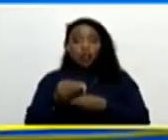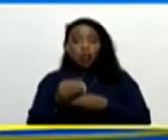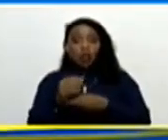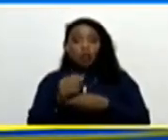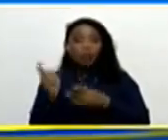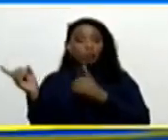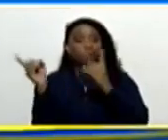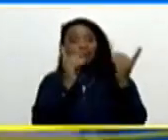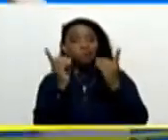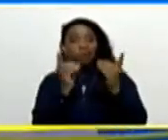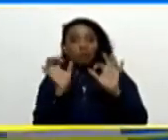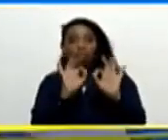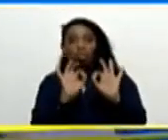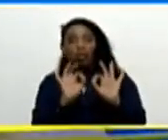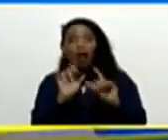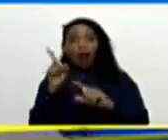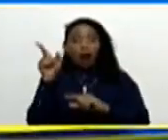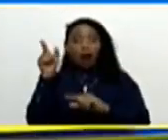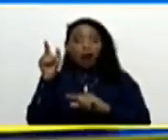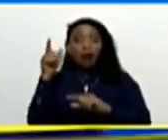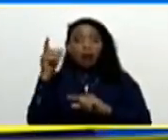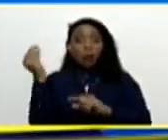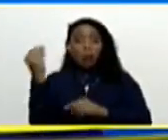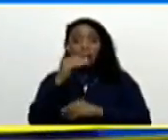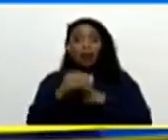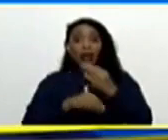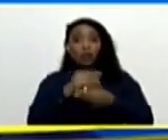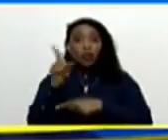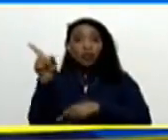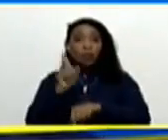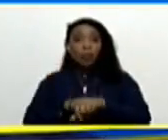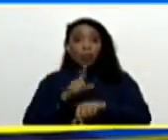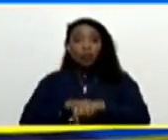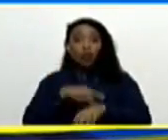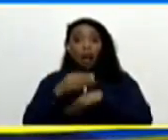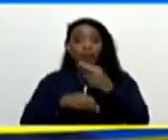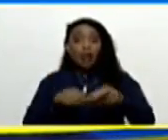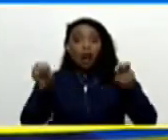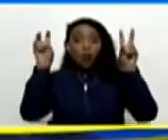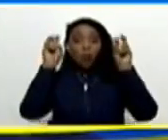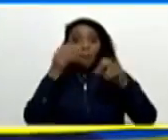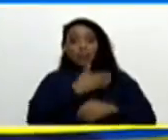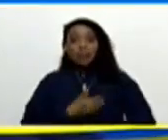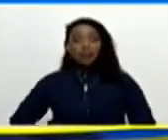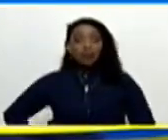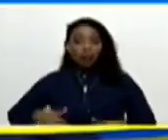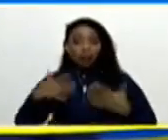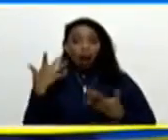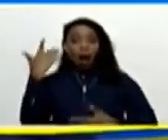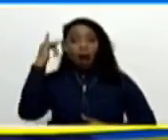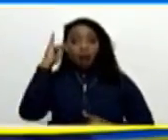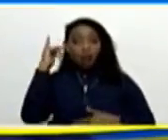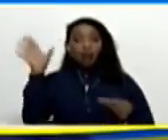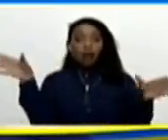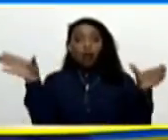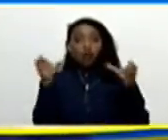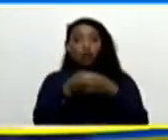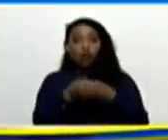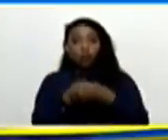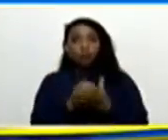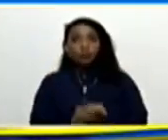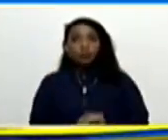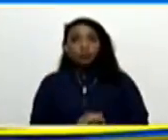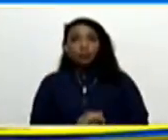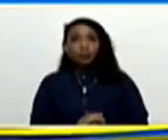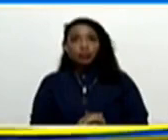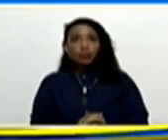indiscutiblemente lo más que podía hacer en ese momento era circulárselo a los presidentes que se tenían una reunión